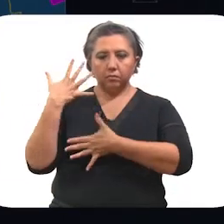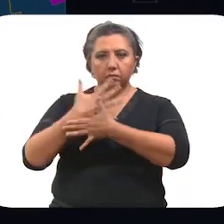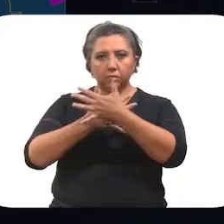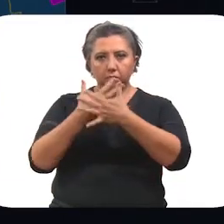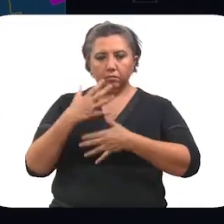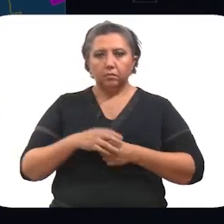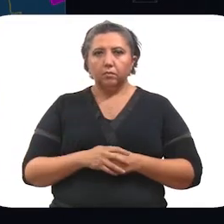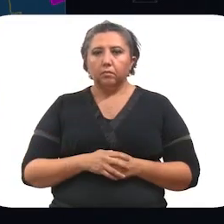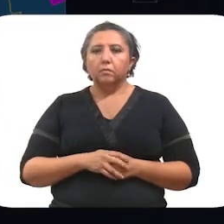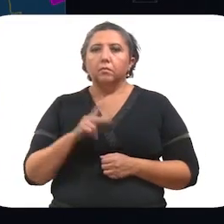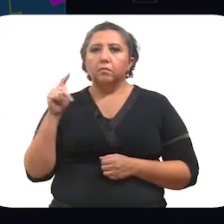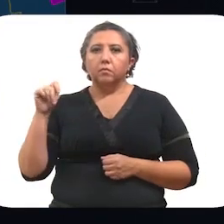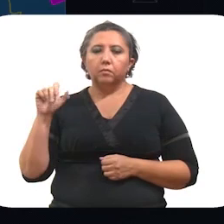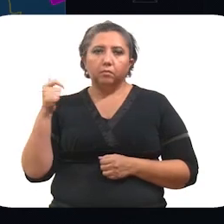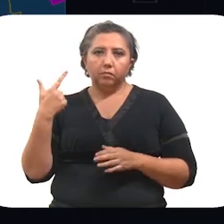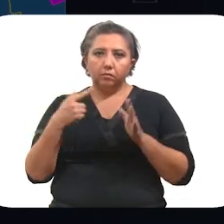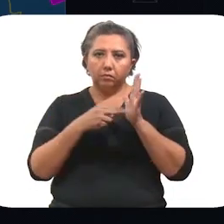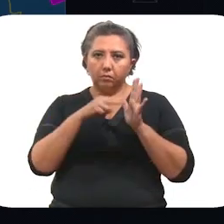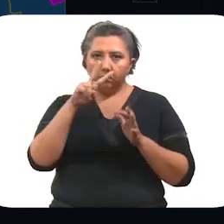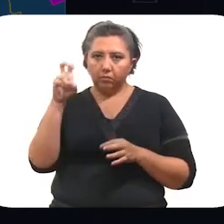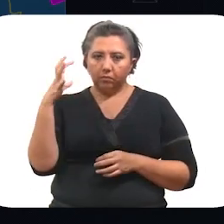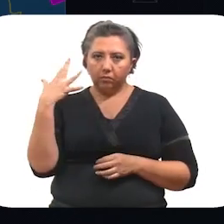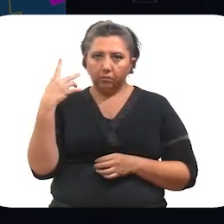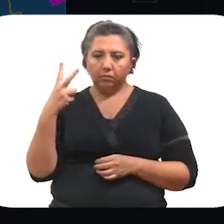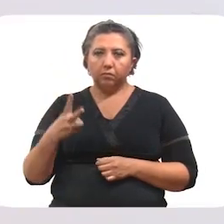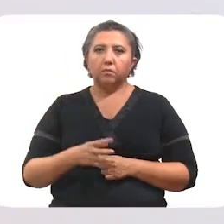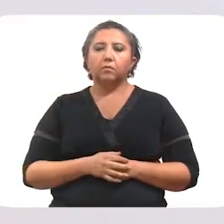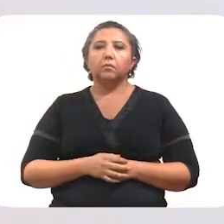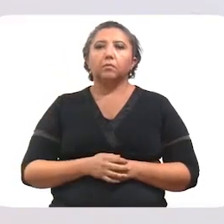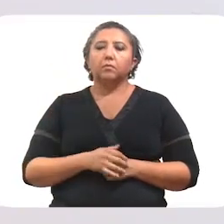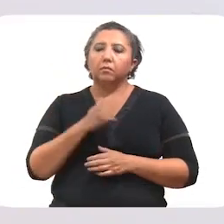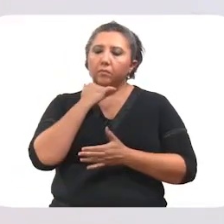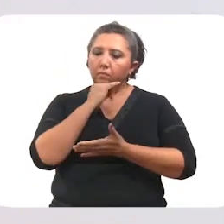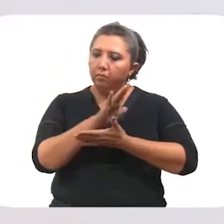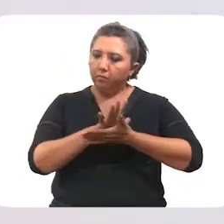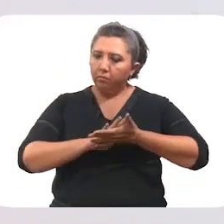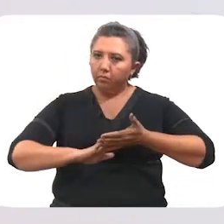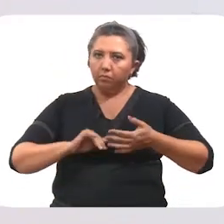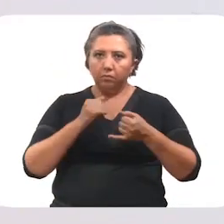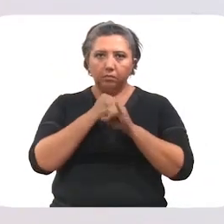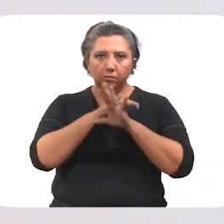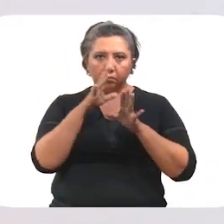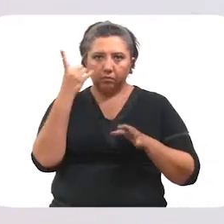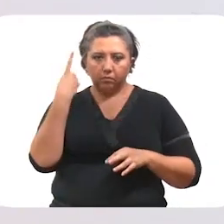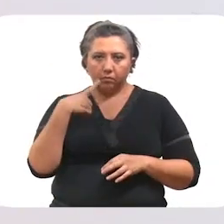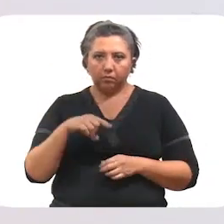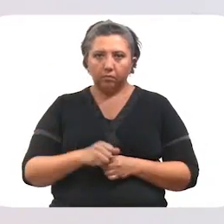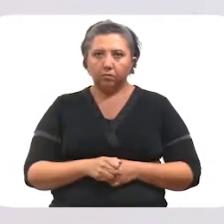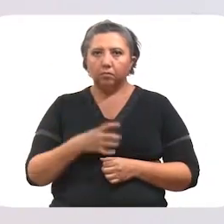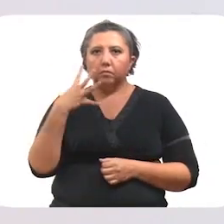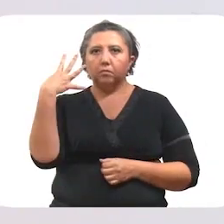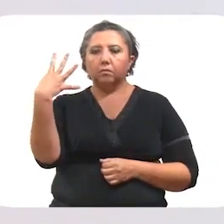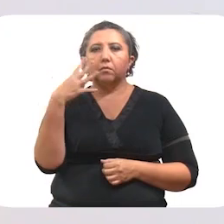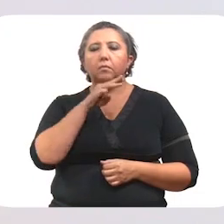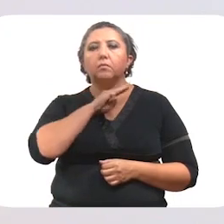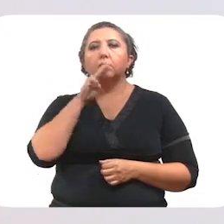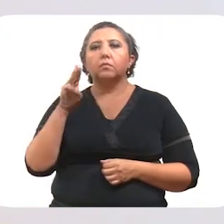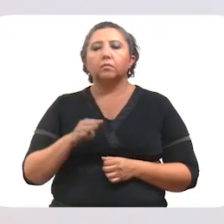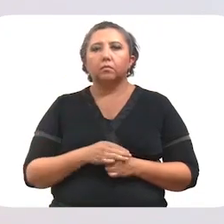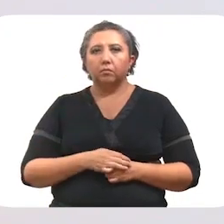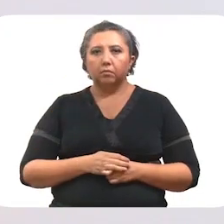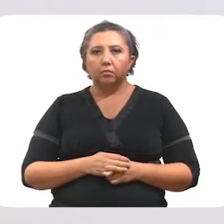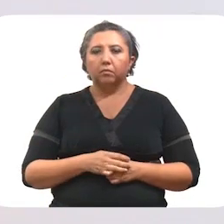7.915 y en la zona poniente 12.252. Lamentablemente en este parte médico informamos de 4